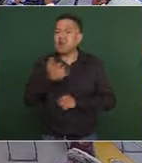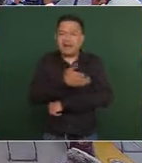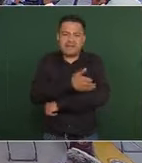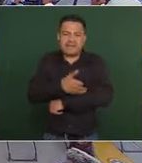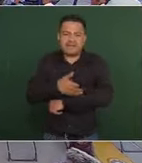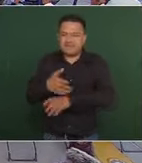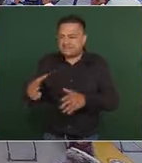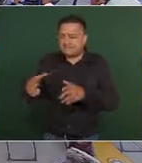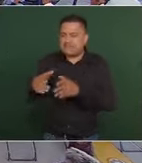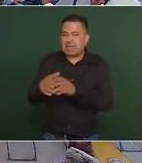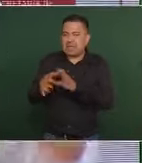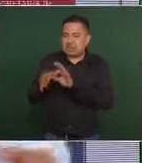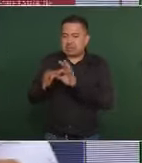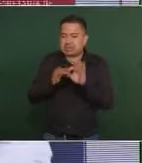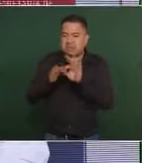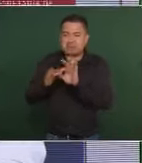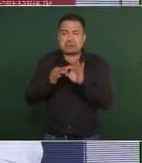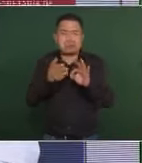familia esté unida.